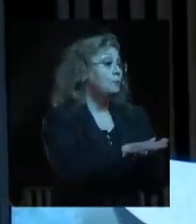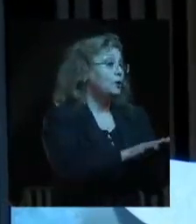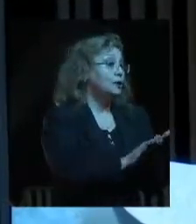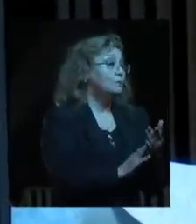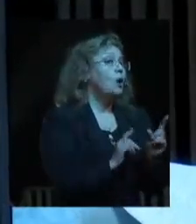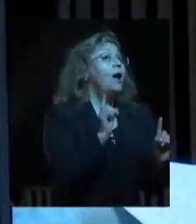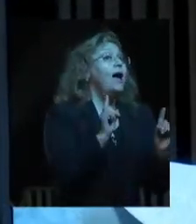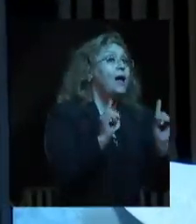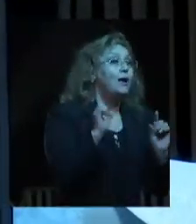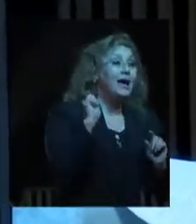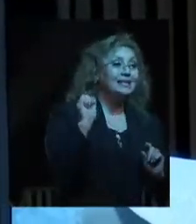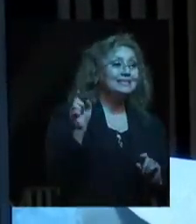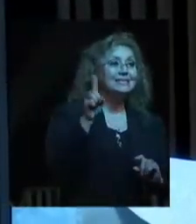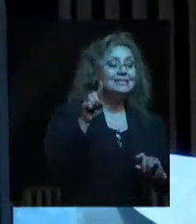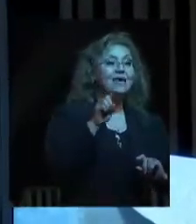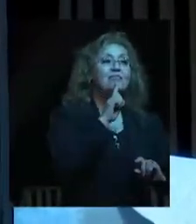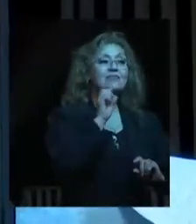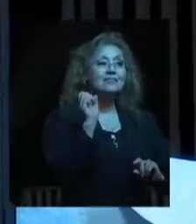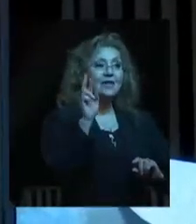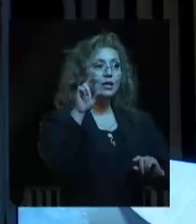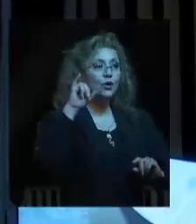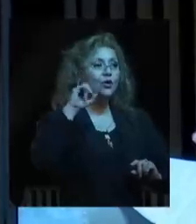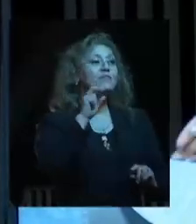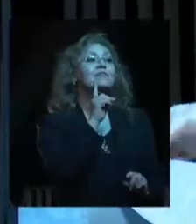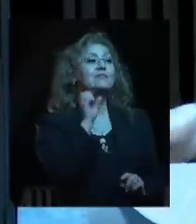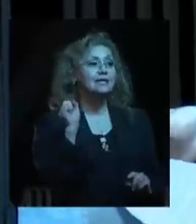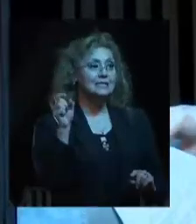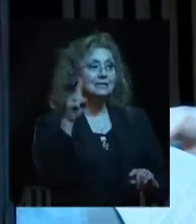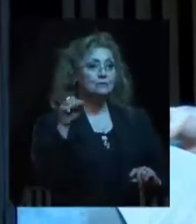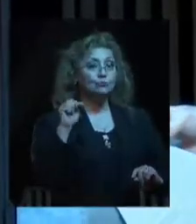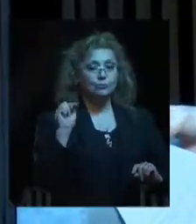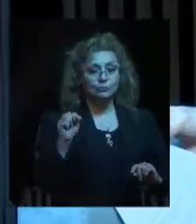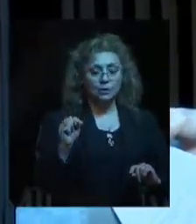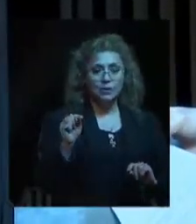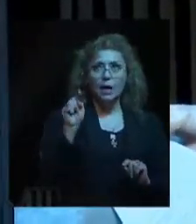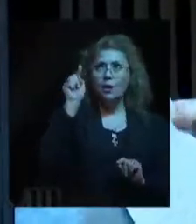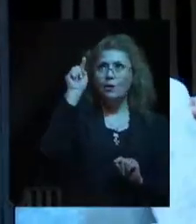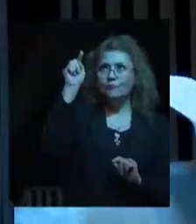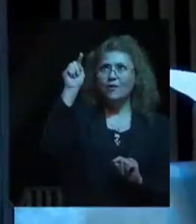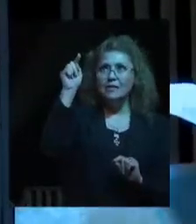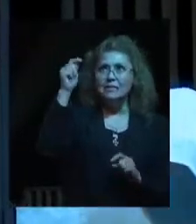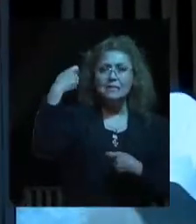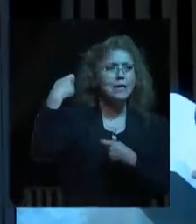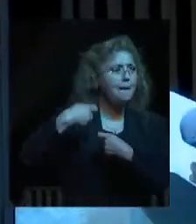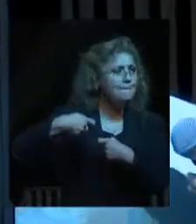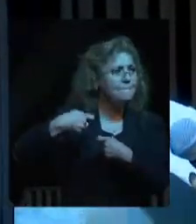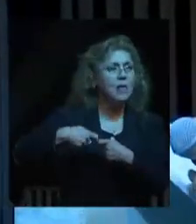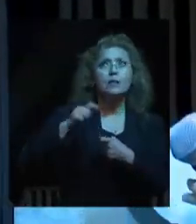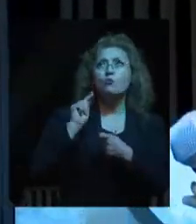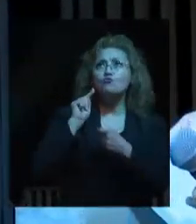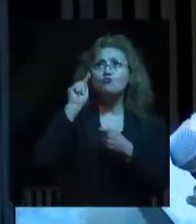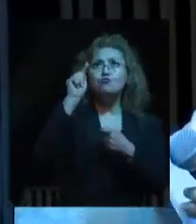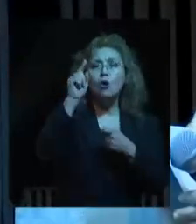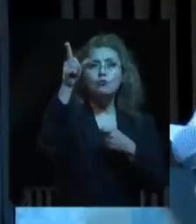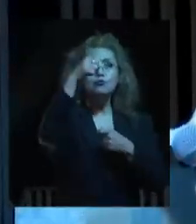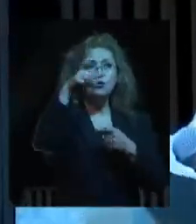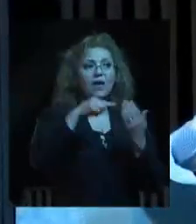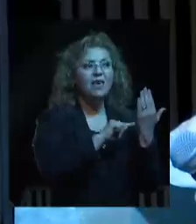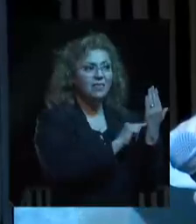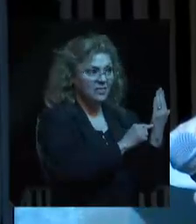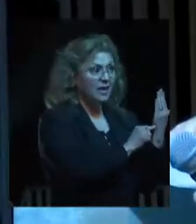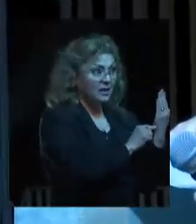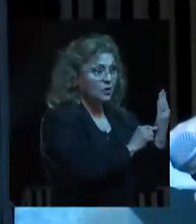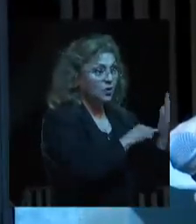asteroides, ahora están yendo un asteroide que es metálico. Si uno tiene tecnología para mover